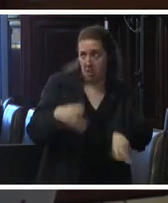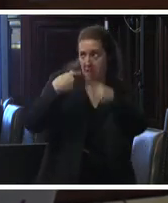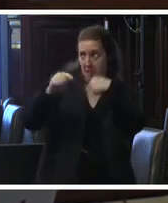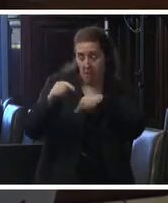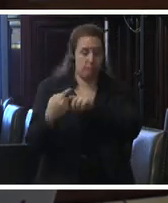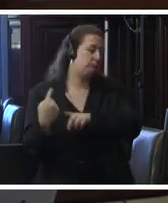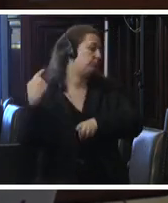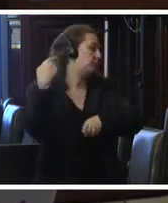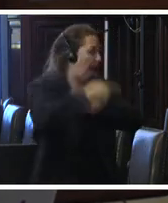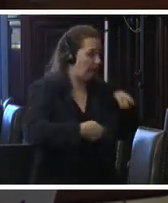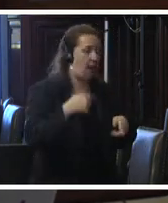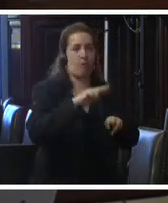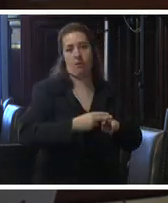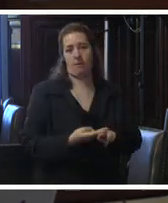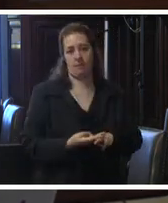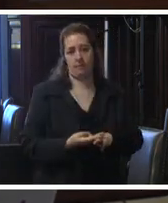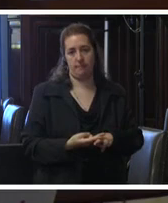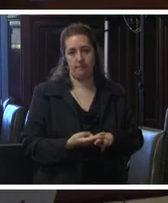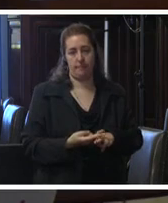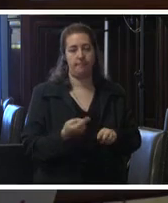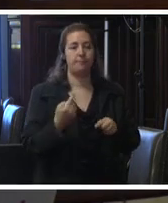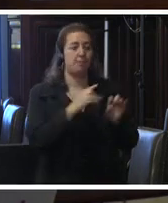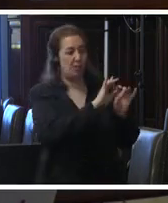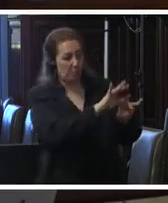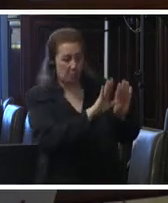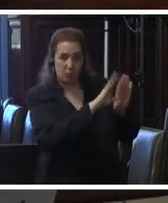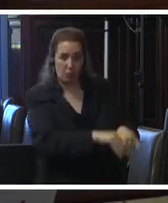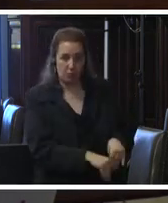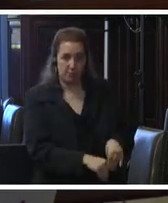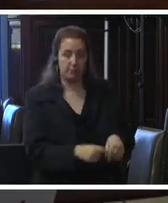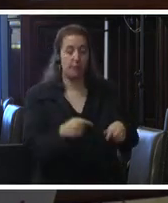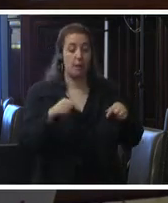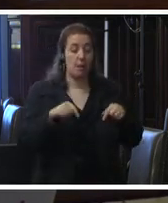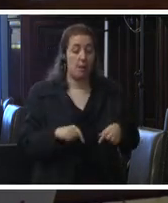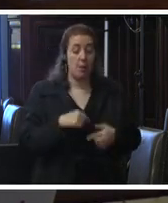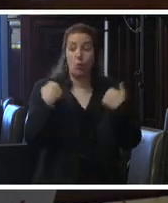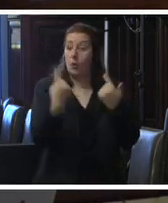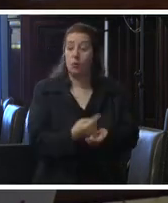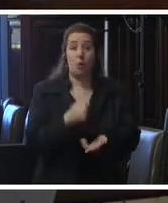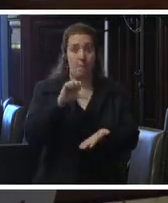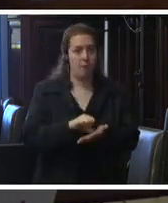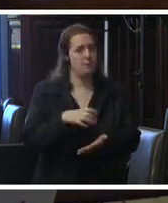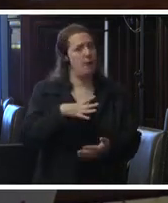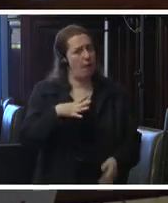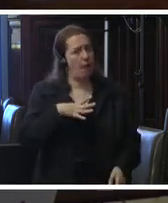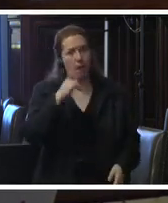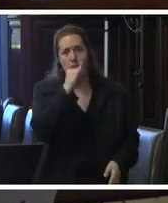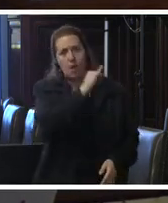la atacan. En nuestro país hemos iniciado denuncias por violencia de género